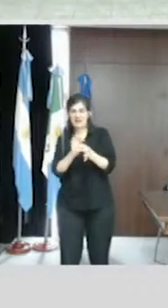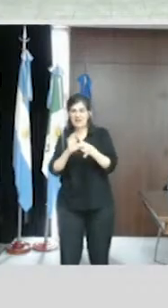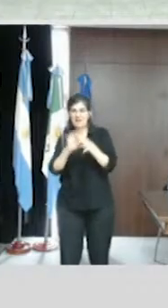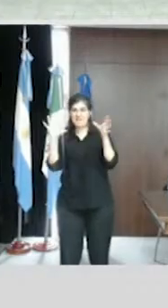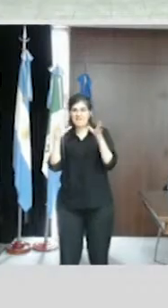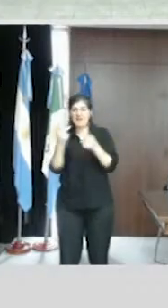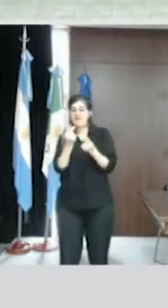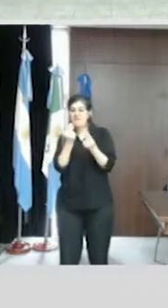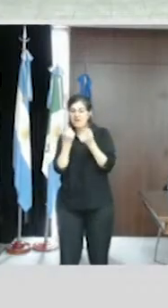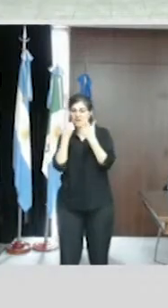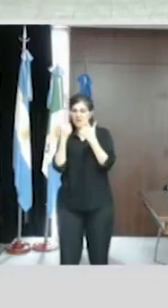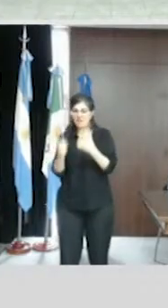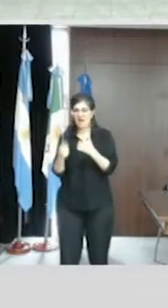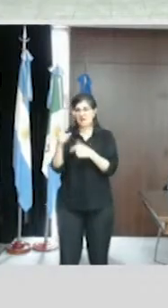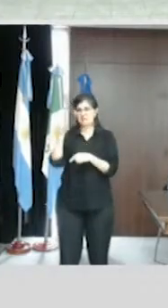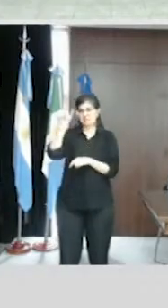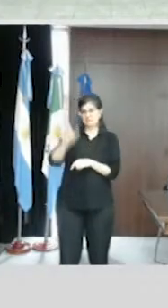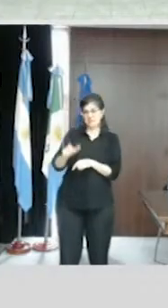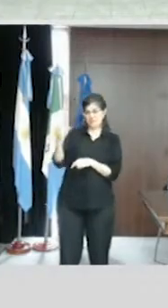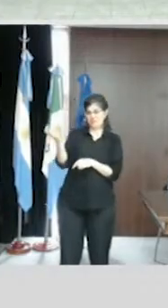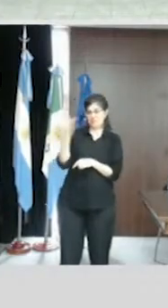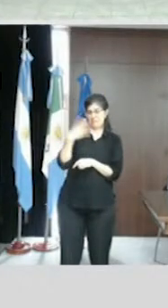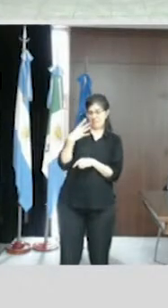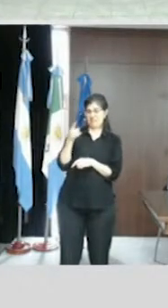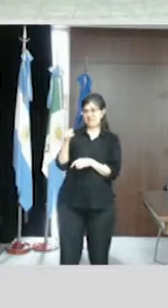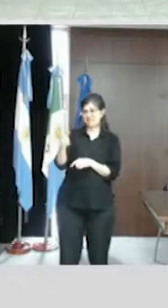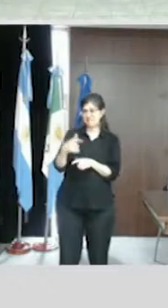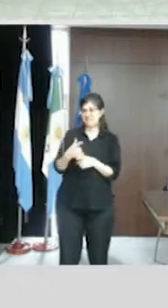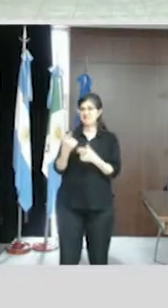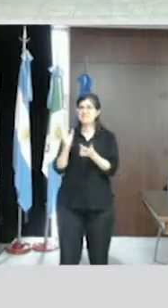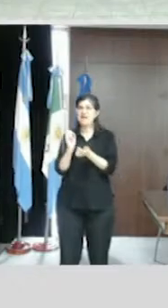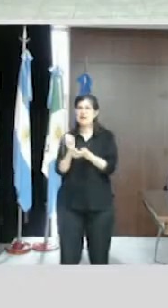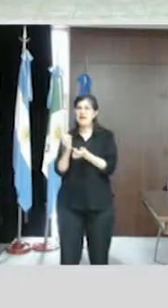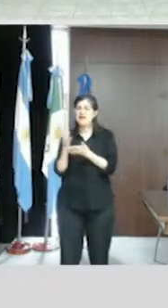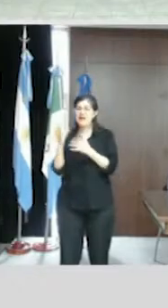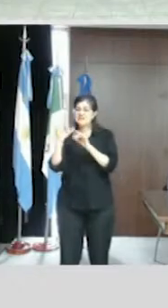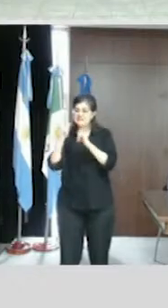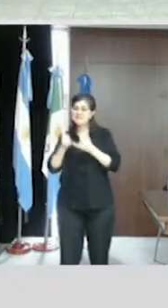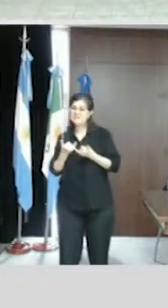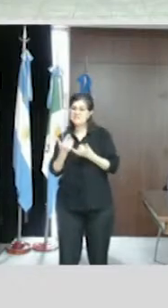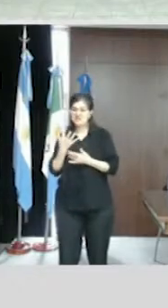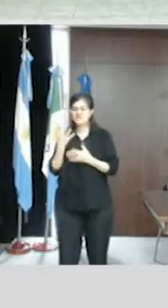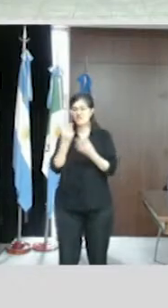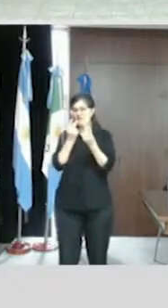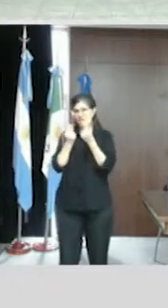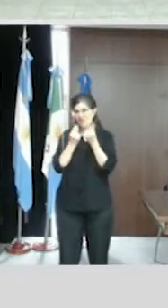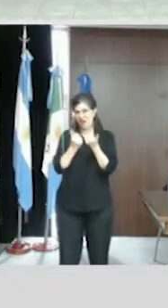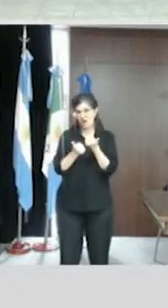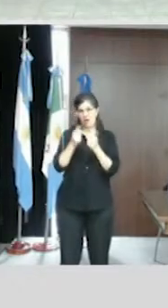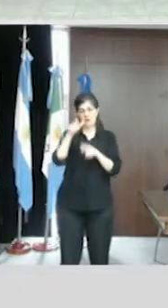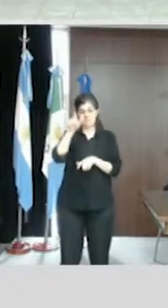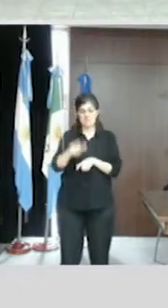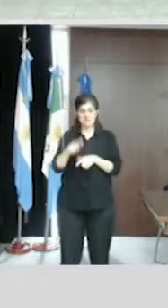rechazado? Valoriza el acogimiento. ¿Quién hizo sufrir? Trata de ser bueno. ¿Quién nació después